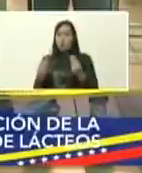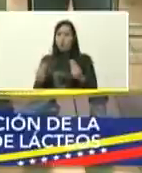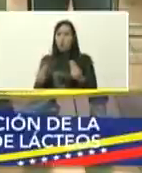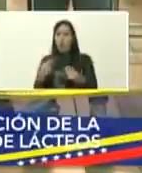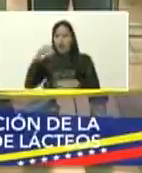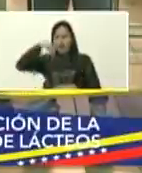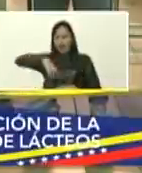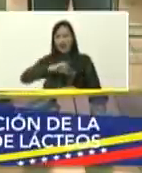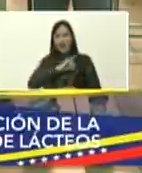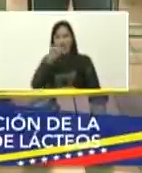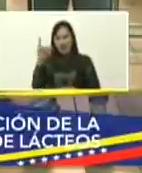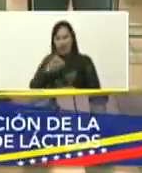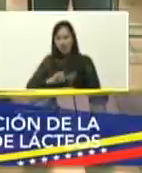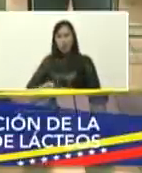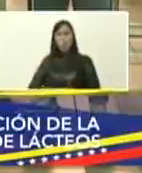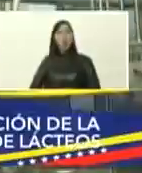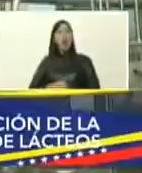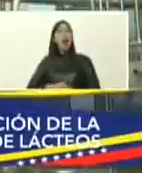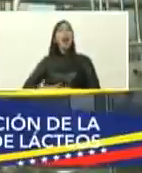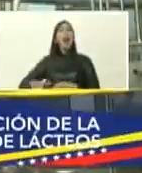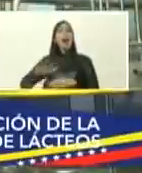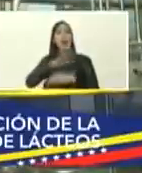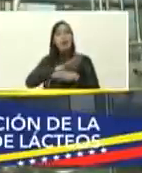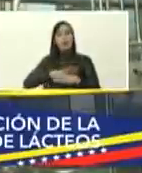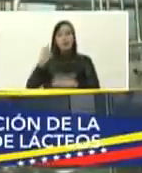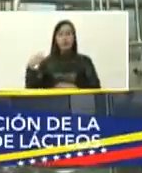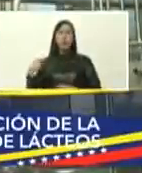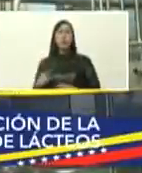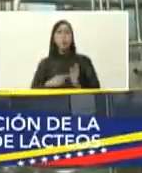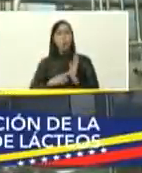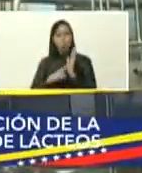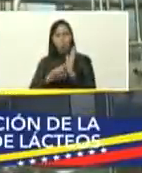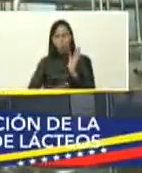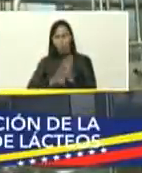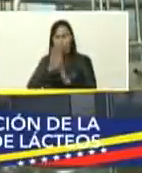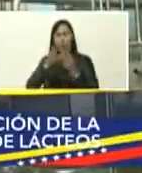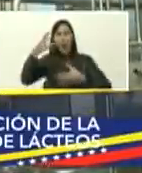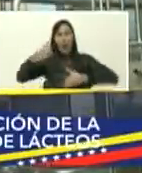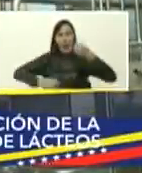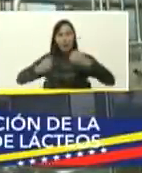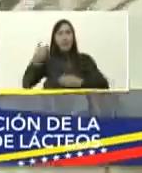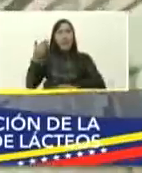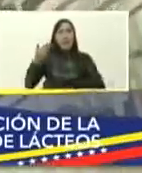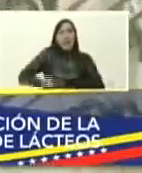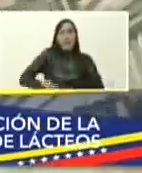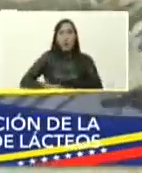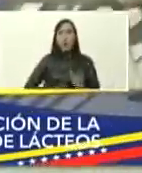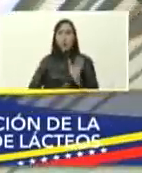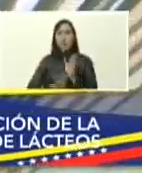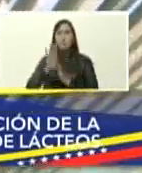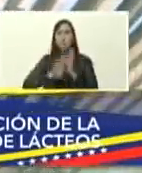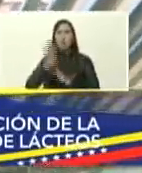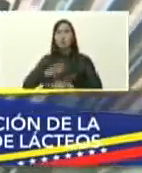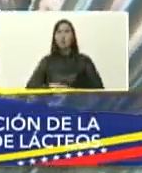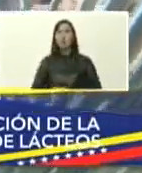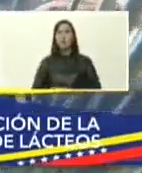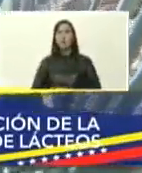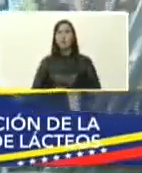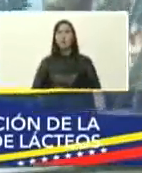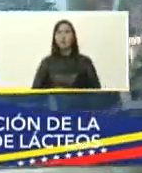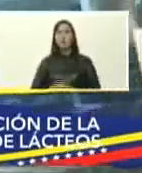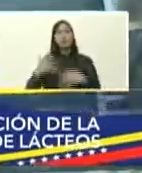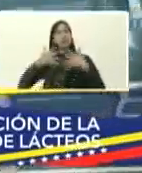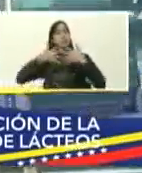Zulia, que la capacidad del Zulia desde el punto de vista productivo lácteo es fundamental para el desarrollo. Esto es una planta que posee